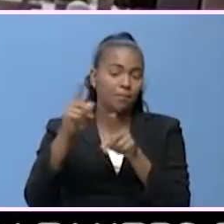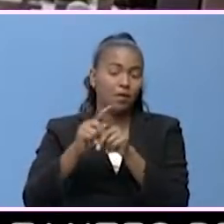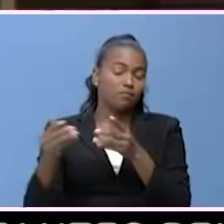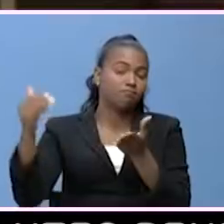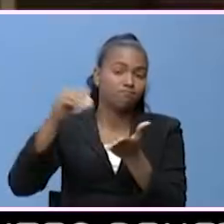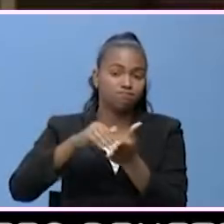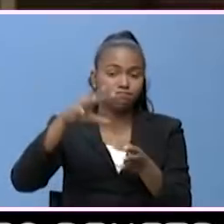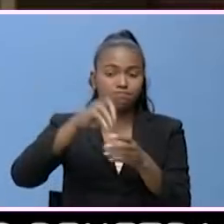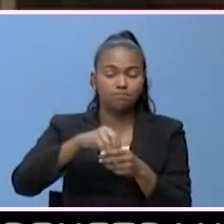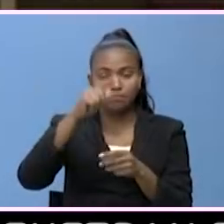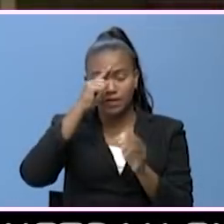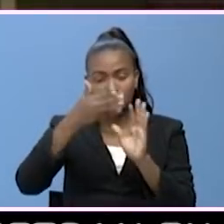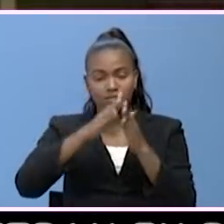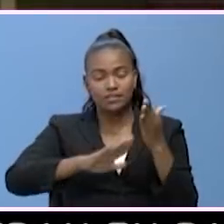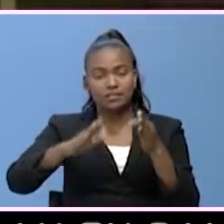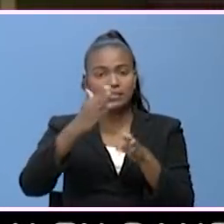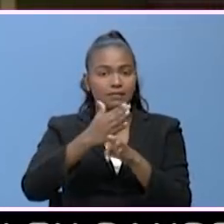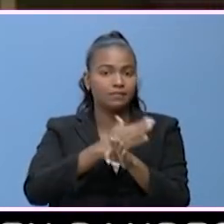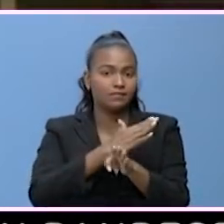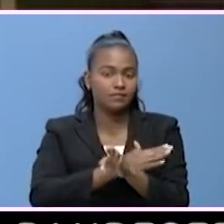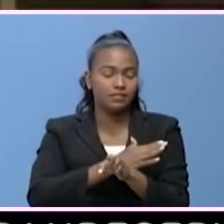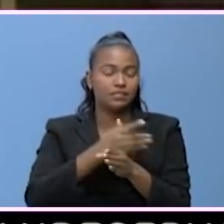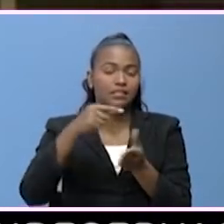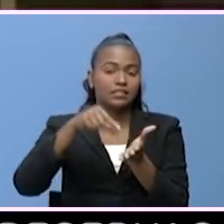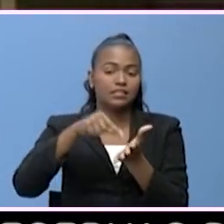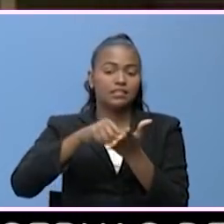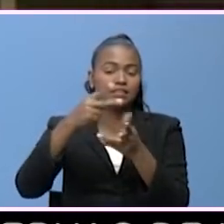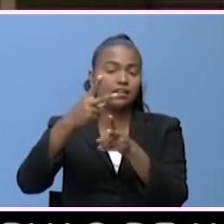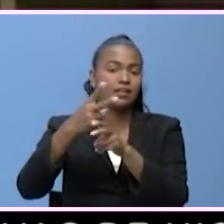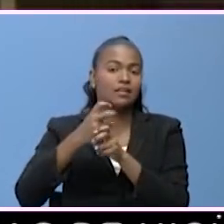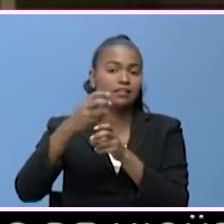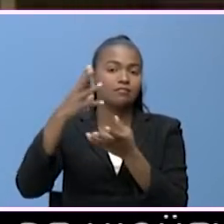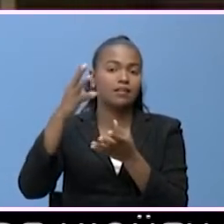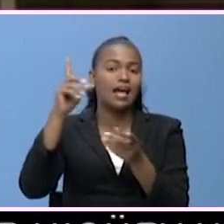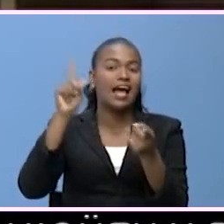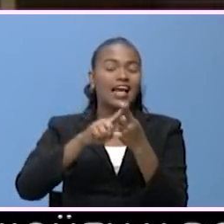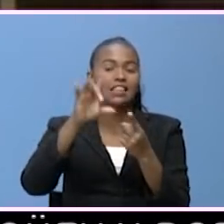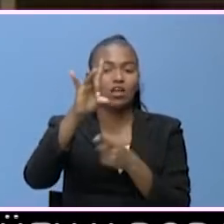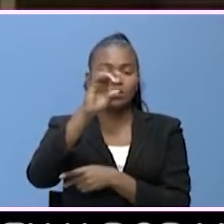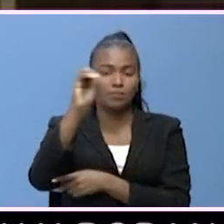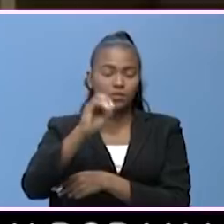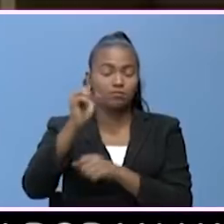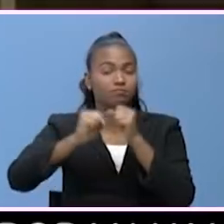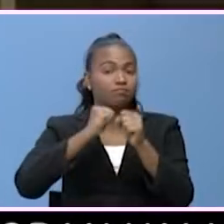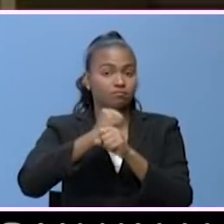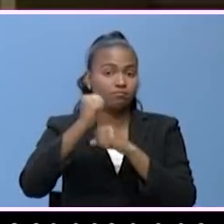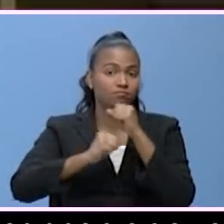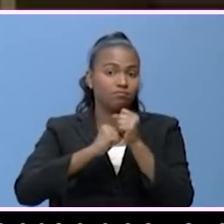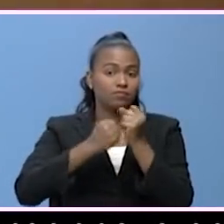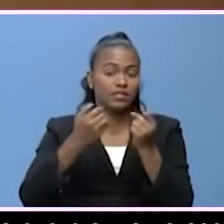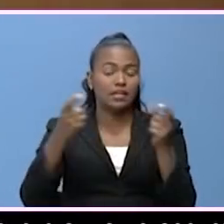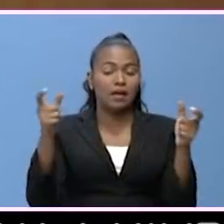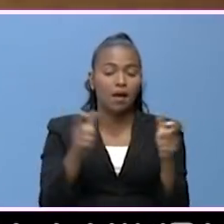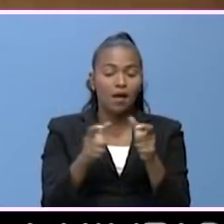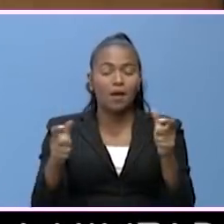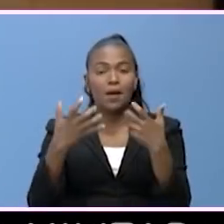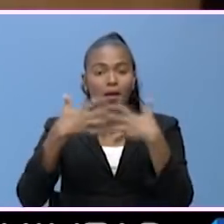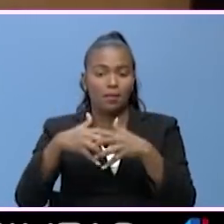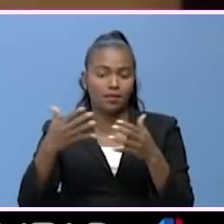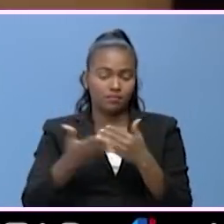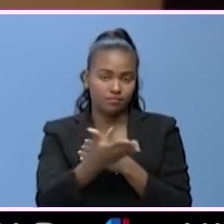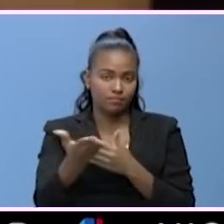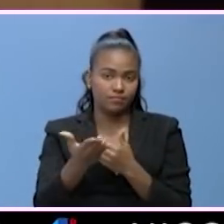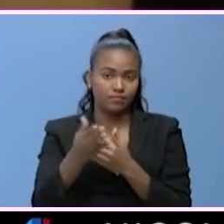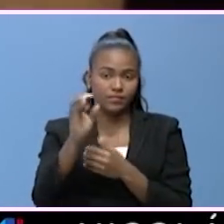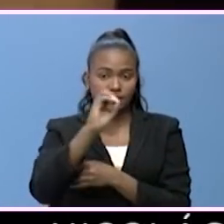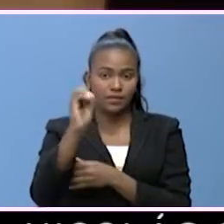refinanciamientos a los sectores productivos a tasas de interés de hasta un 8% anual y a las micro y pequeñas empresas